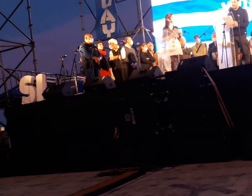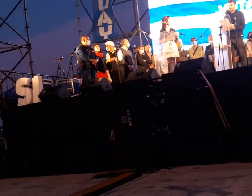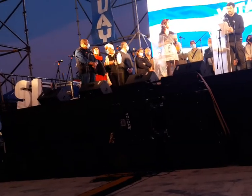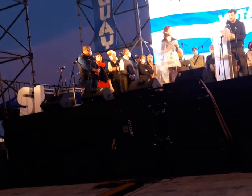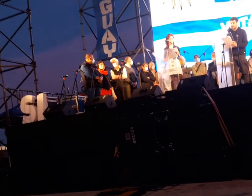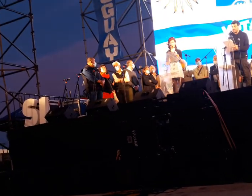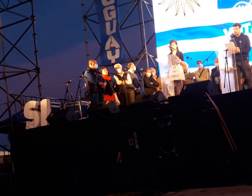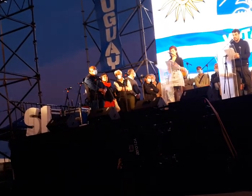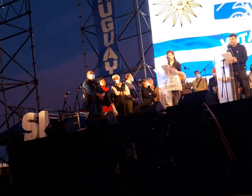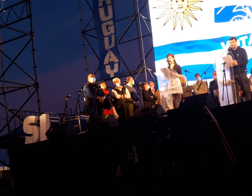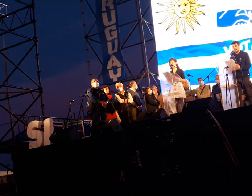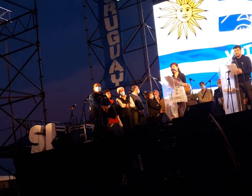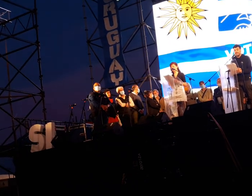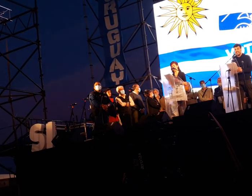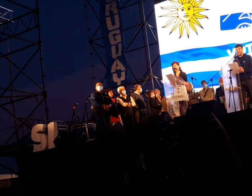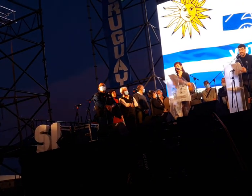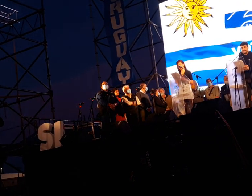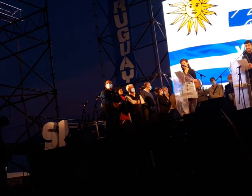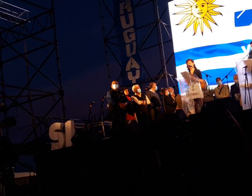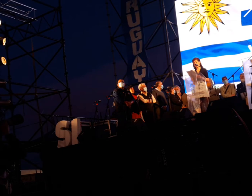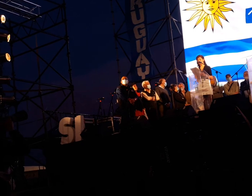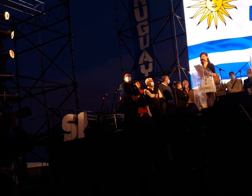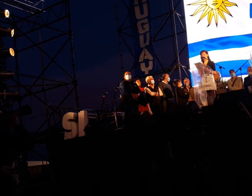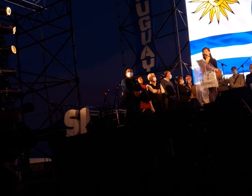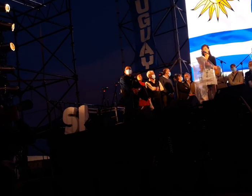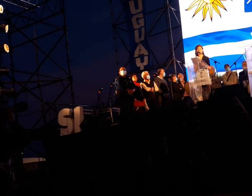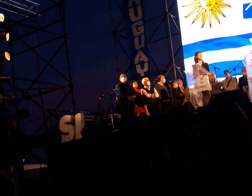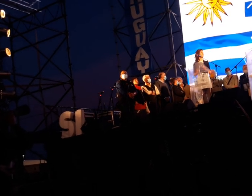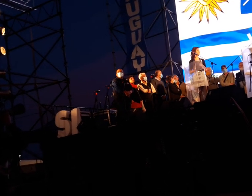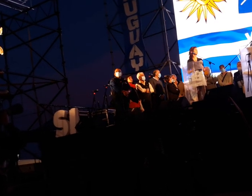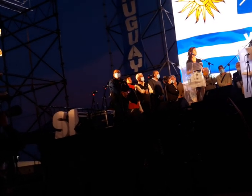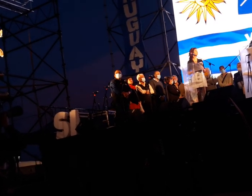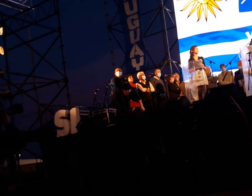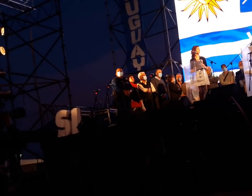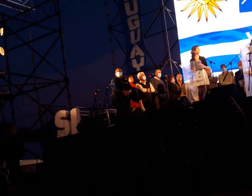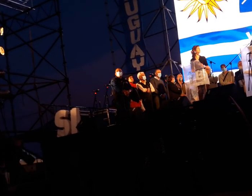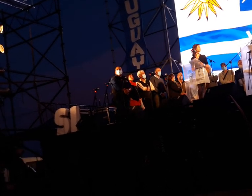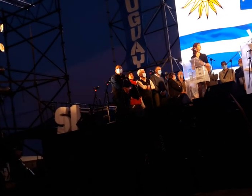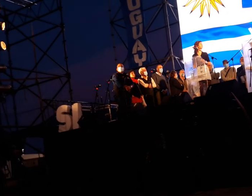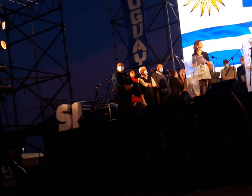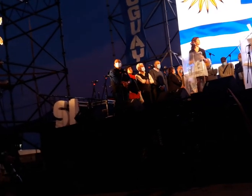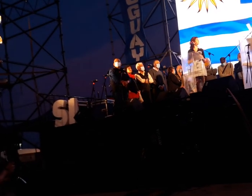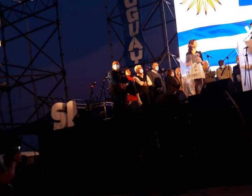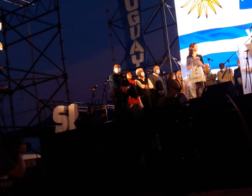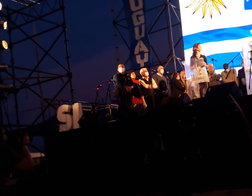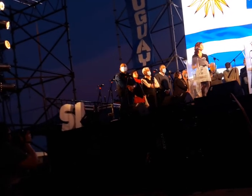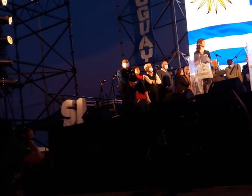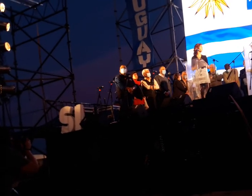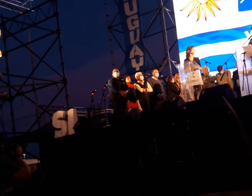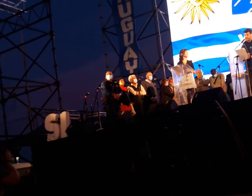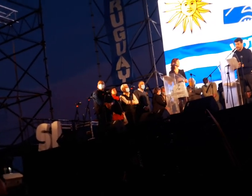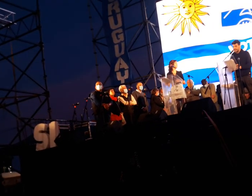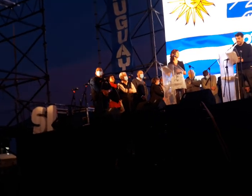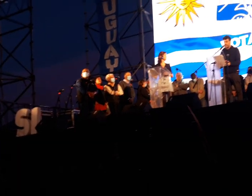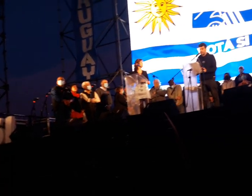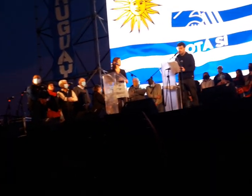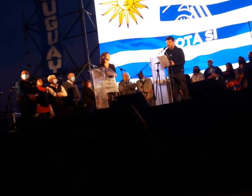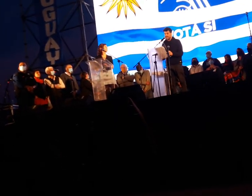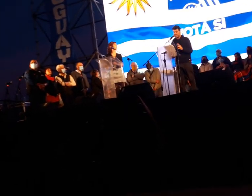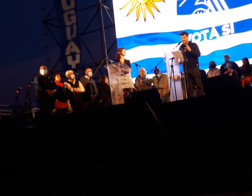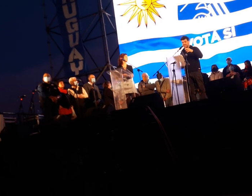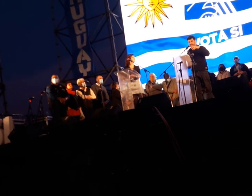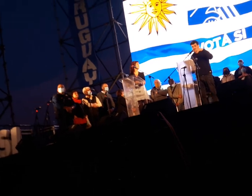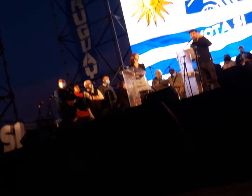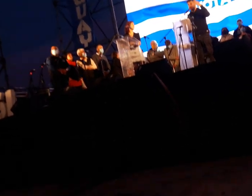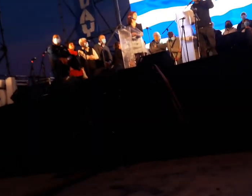y convivencia reafirmando un trato desigual ante la ley que ha llevado, por ejemplo, a que un narcotraficante que fuera detenido